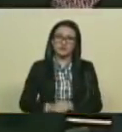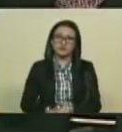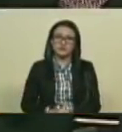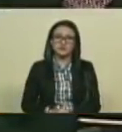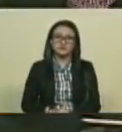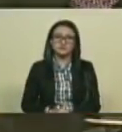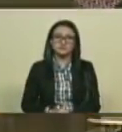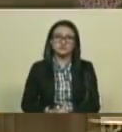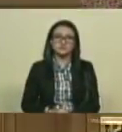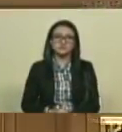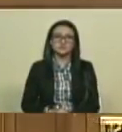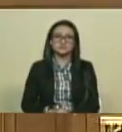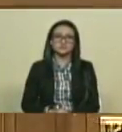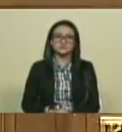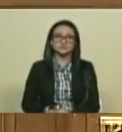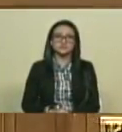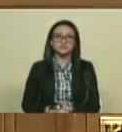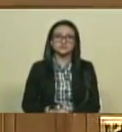en su esencia